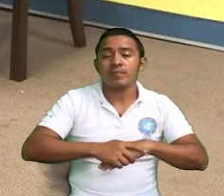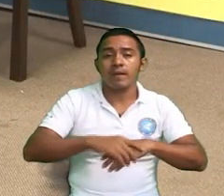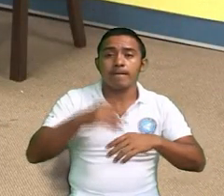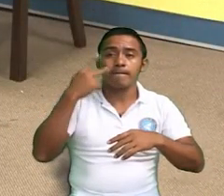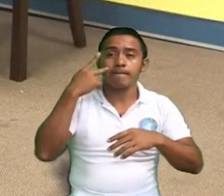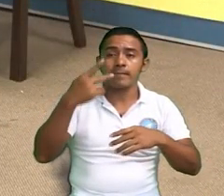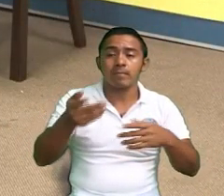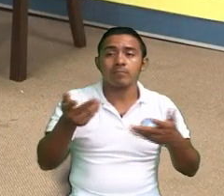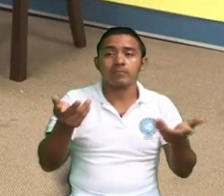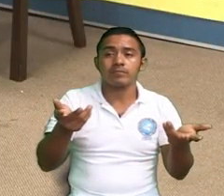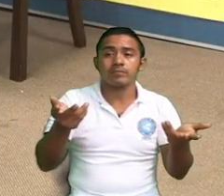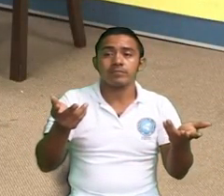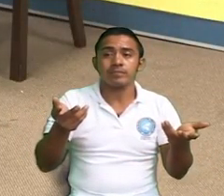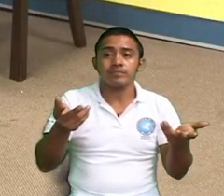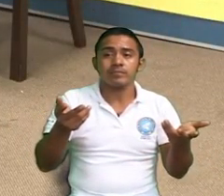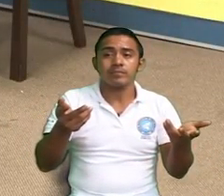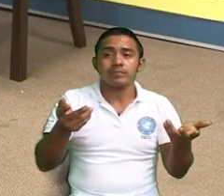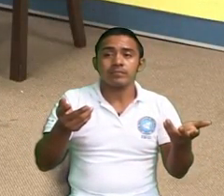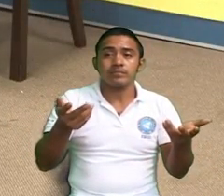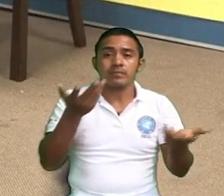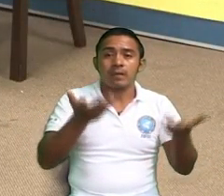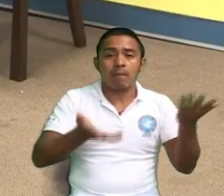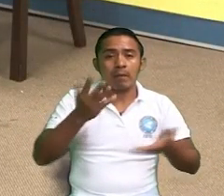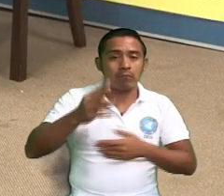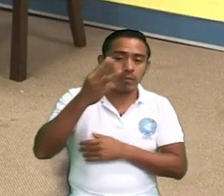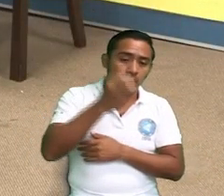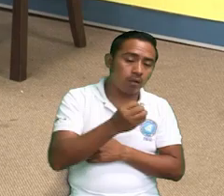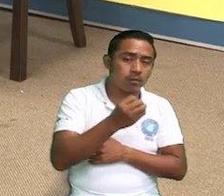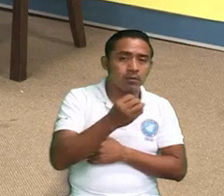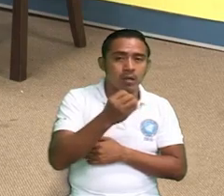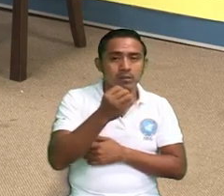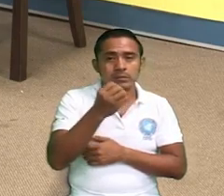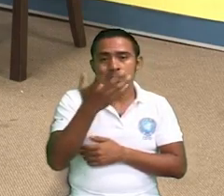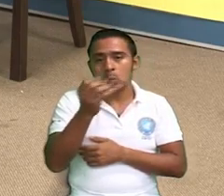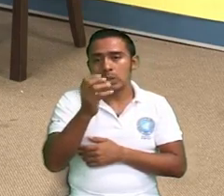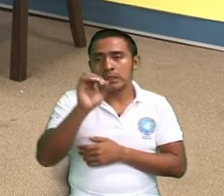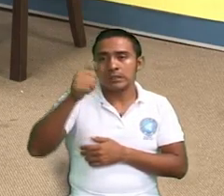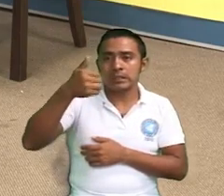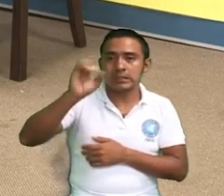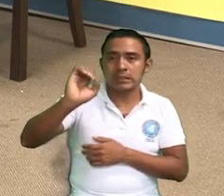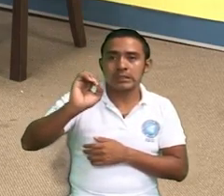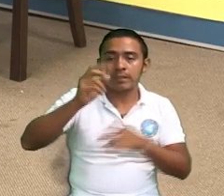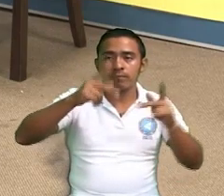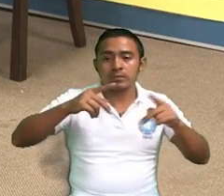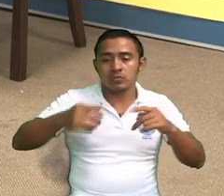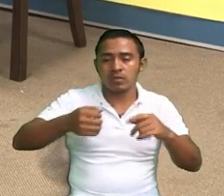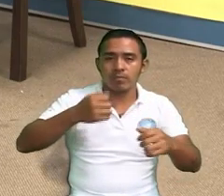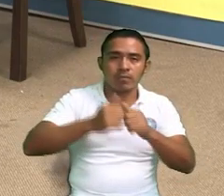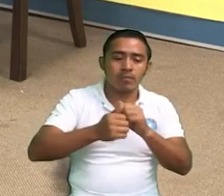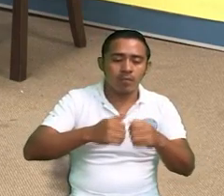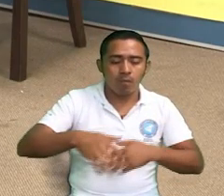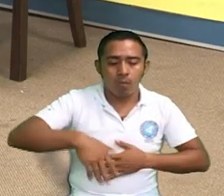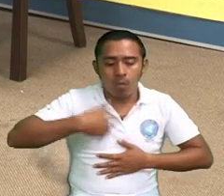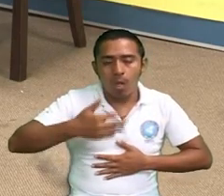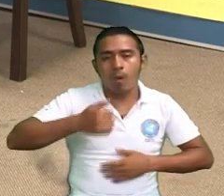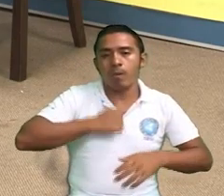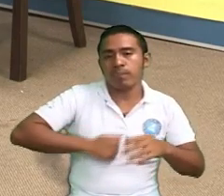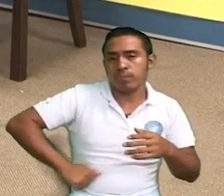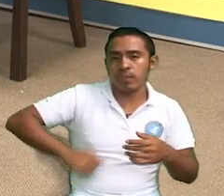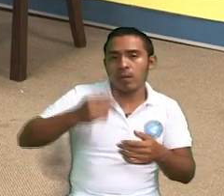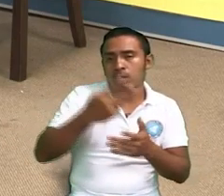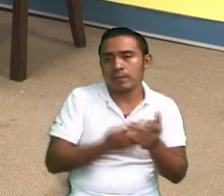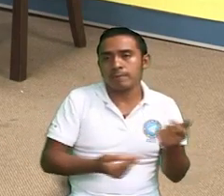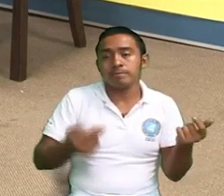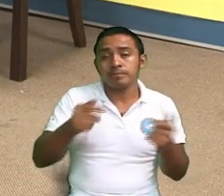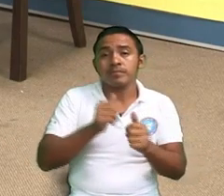que hasta 30, 40, 50, 60 personas están con diarrea y vómito posterior a la ingesta del alimento. Eso